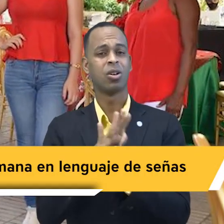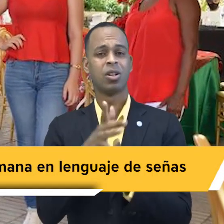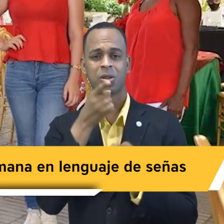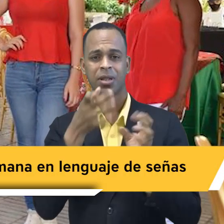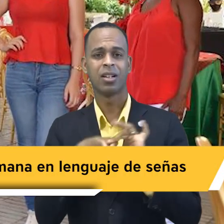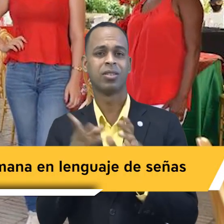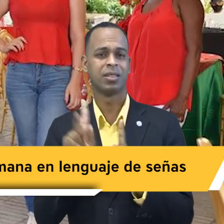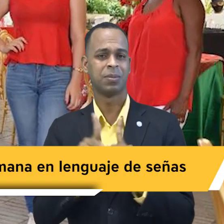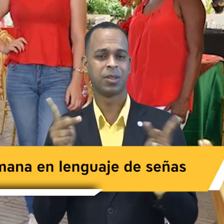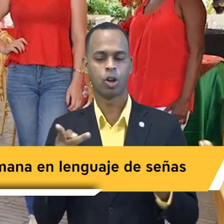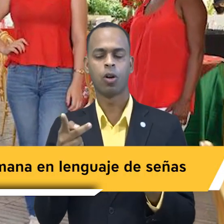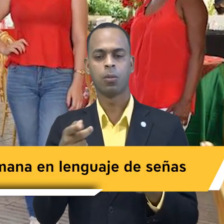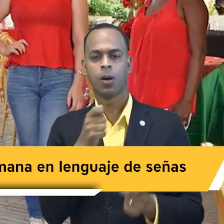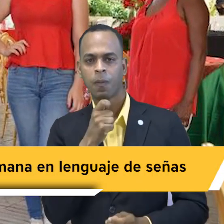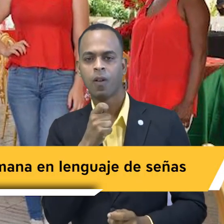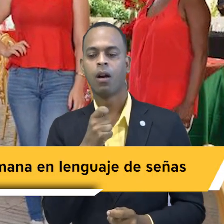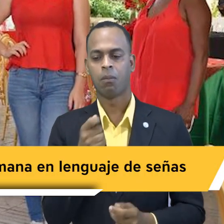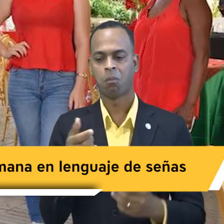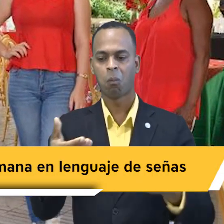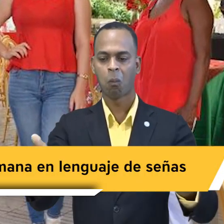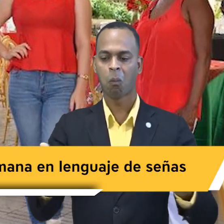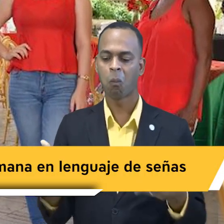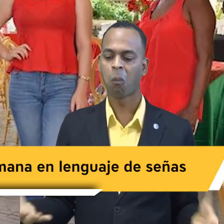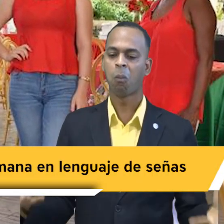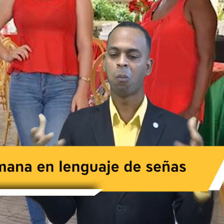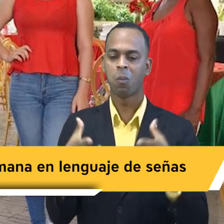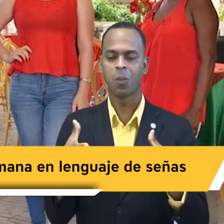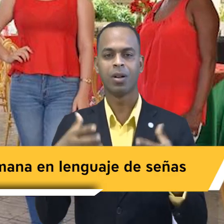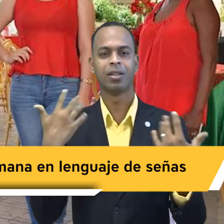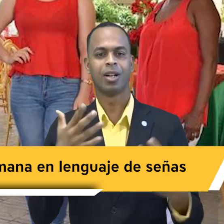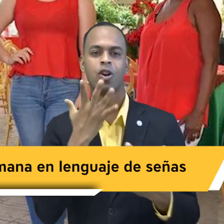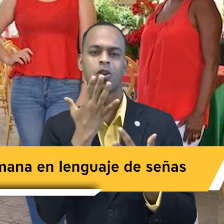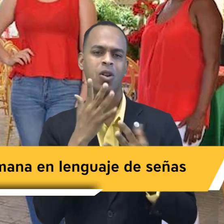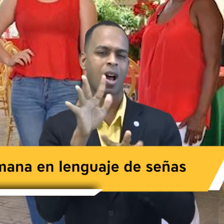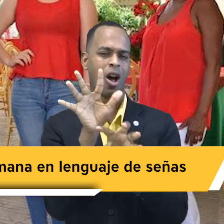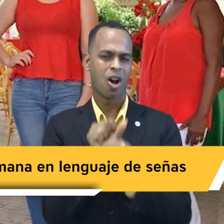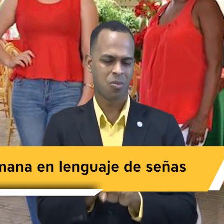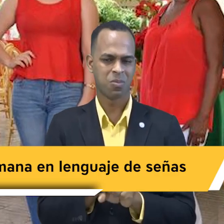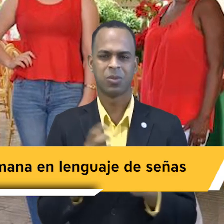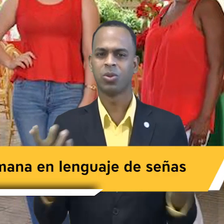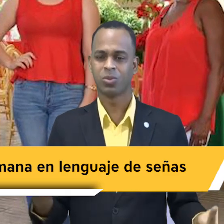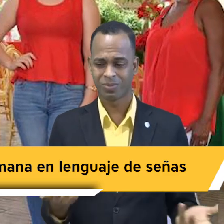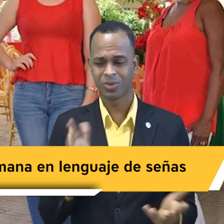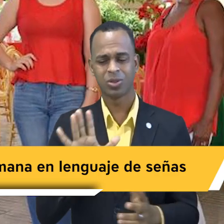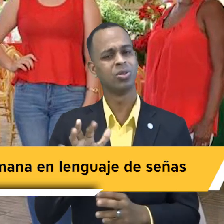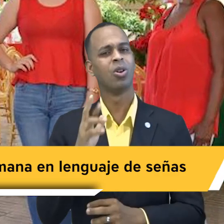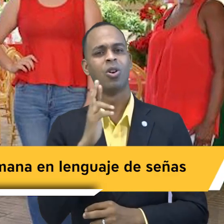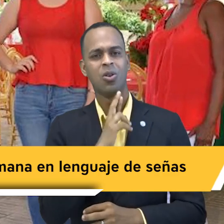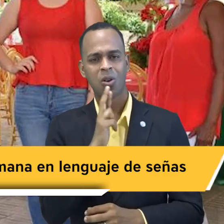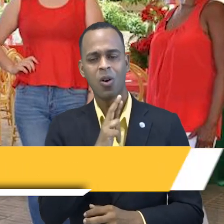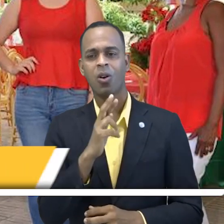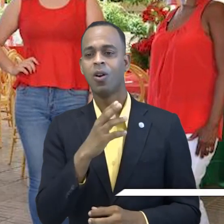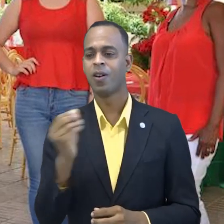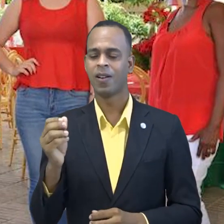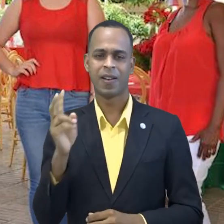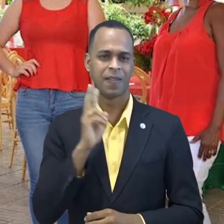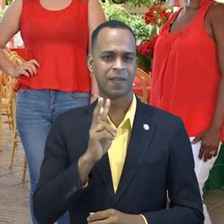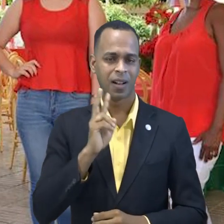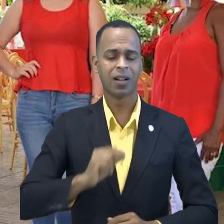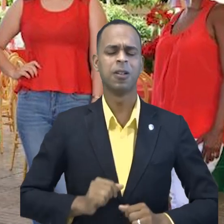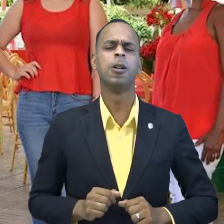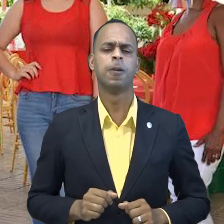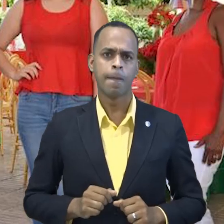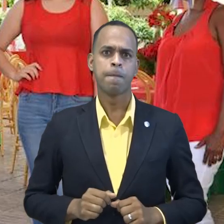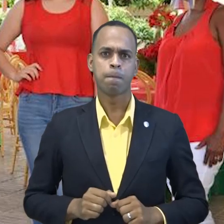Periodistas fue el espacio escogido para recibir a los miembros con una ambientación que destacaba los colores tradicionales de la época,